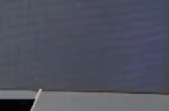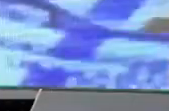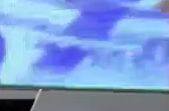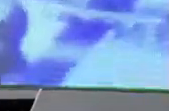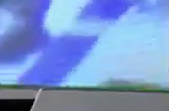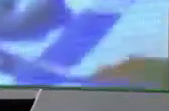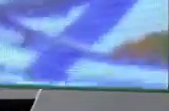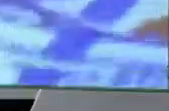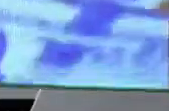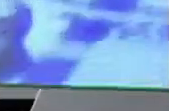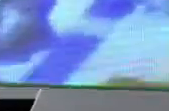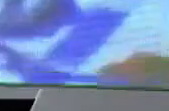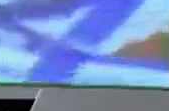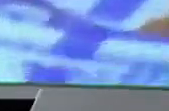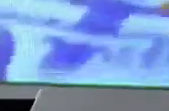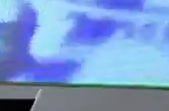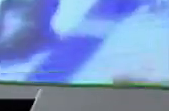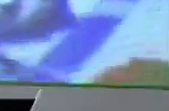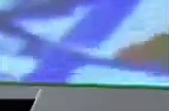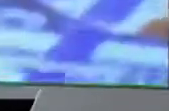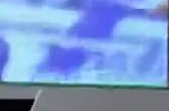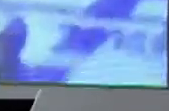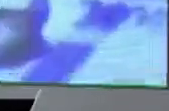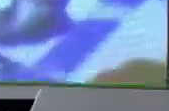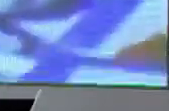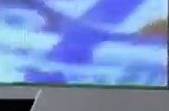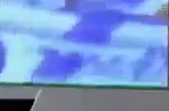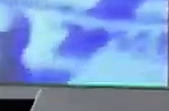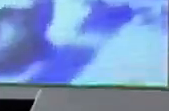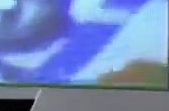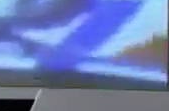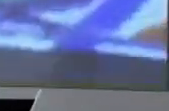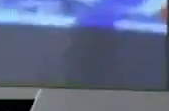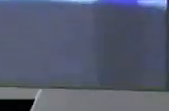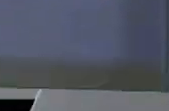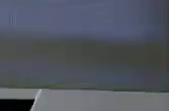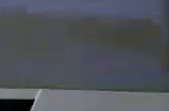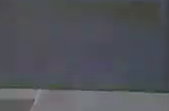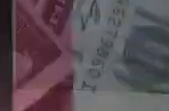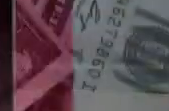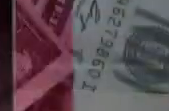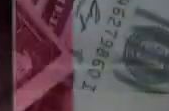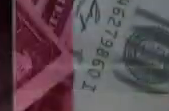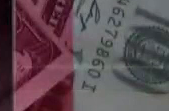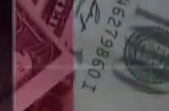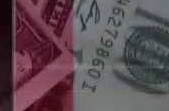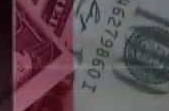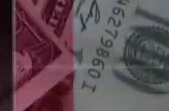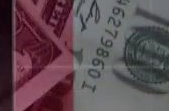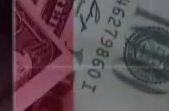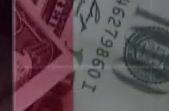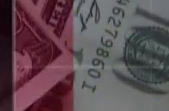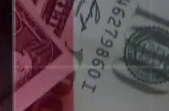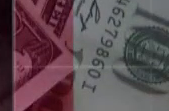Y tiene que ver con este dólar informal, el dólar blue, que alcanzó su récord histórico. Prácticamente. Recordemos que